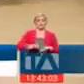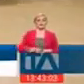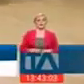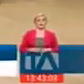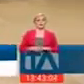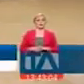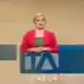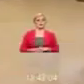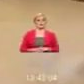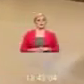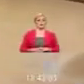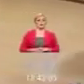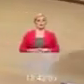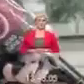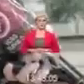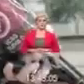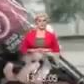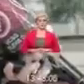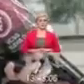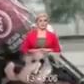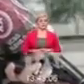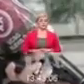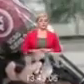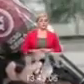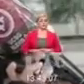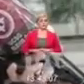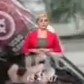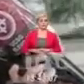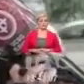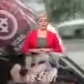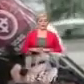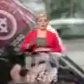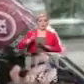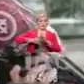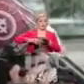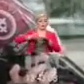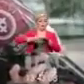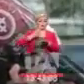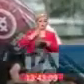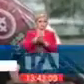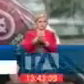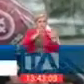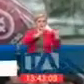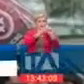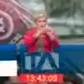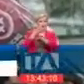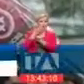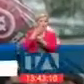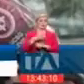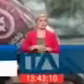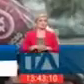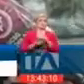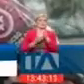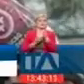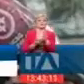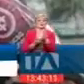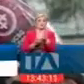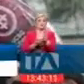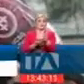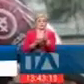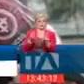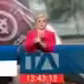Balda. La defensa de Pablo Romero no negó el secuestro, dijeron que realmente esto sucedió, pero que lo que no se ha logrado demostrar son los